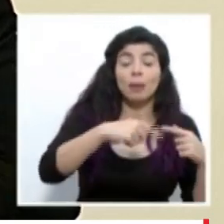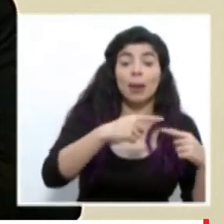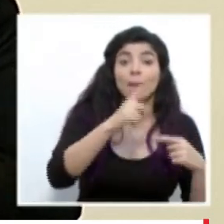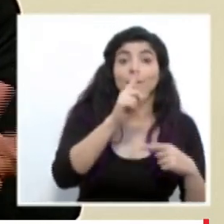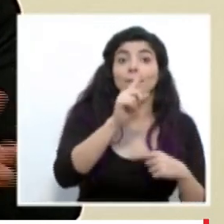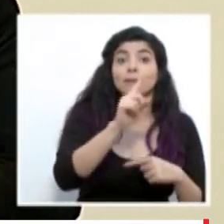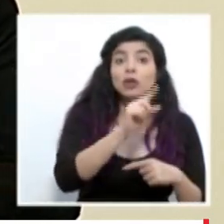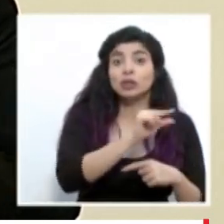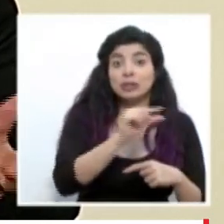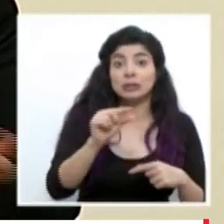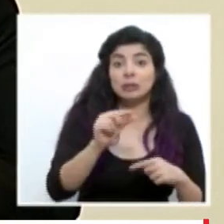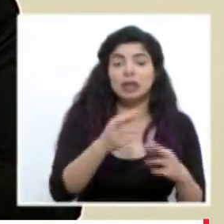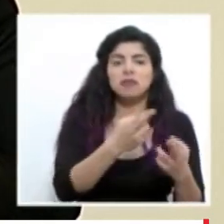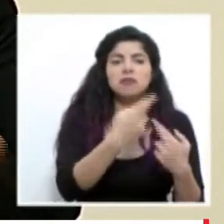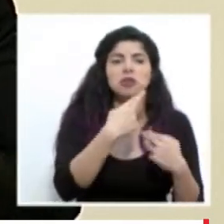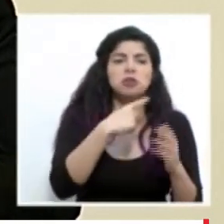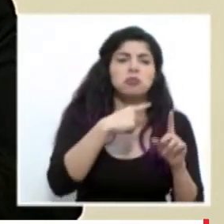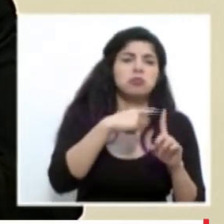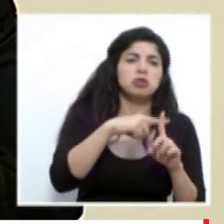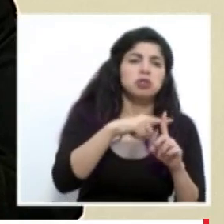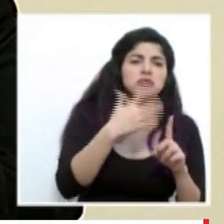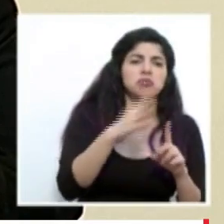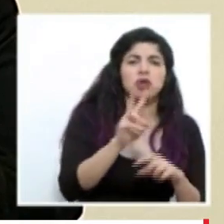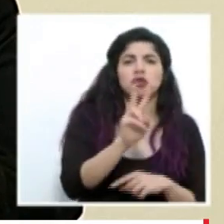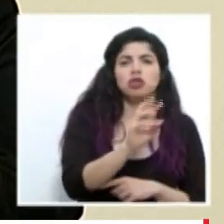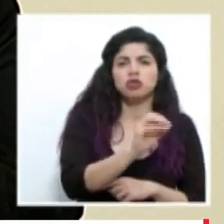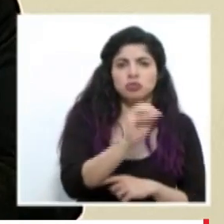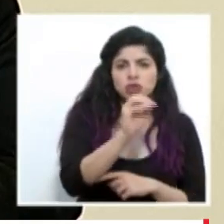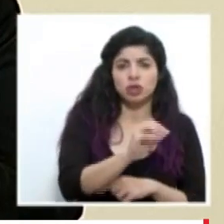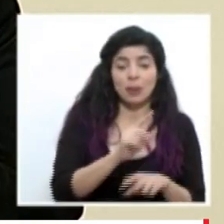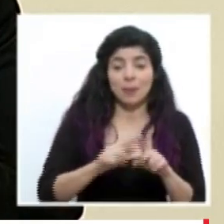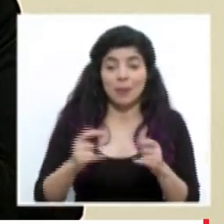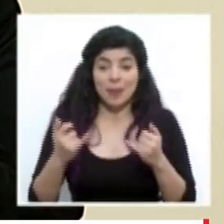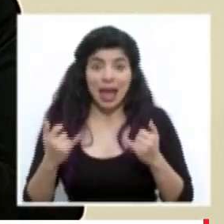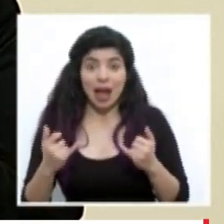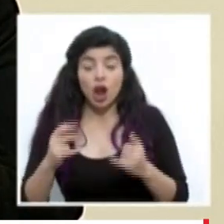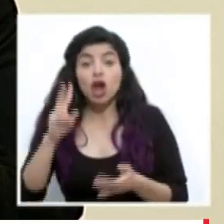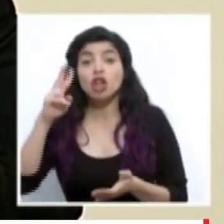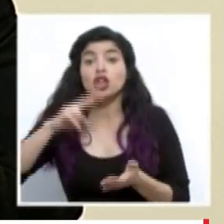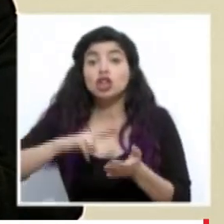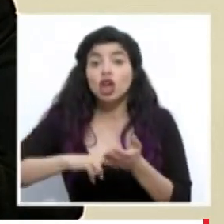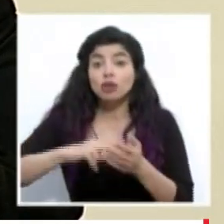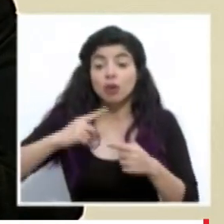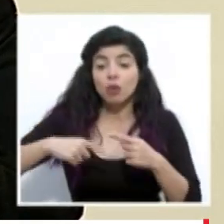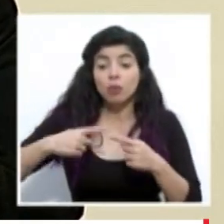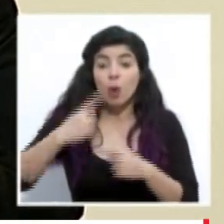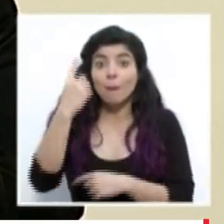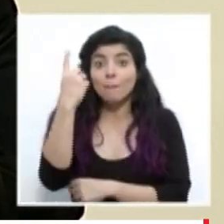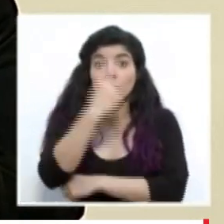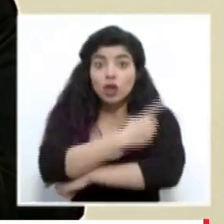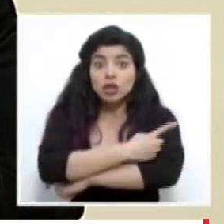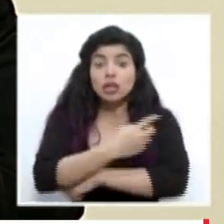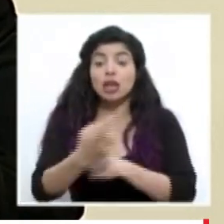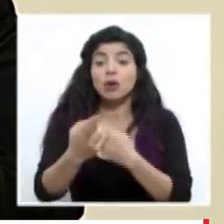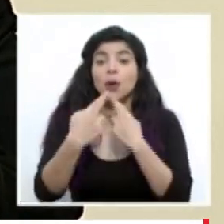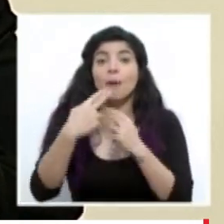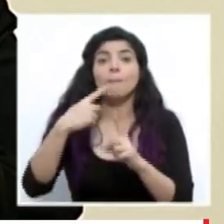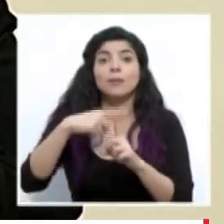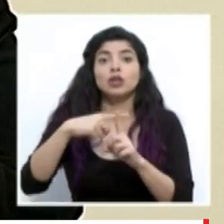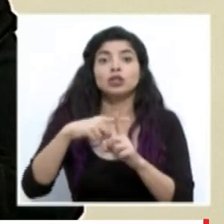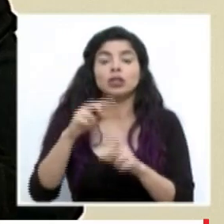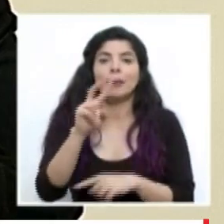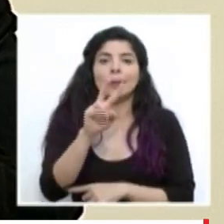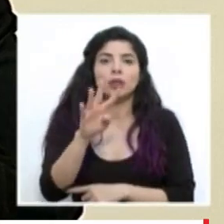teníamos, daba positivo más o menos un 2%, tal vez un poquito más. Actualmente, de las 2.000 diarias que procesamos, están dando positivas